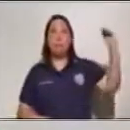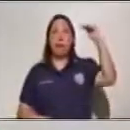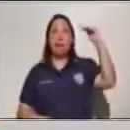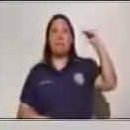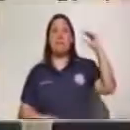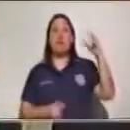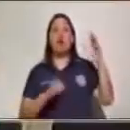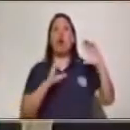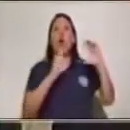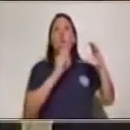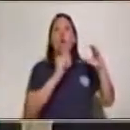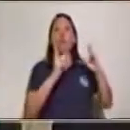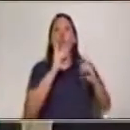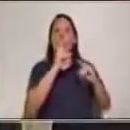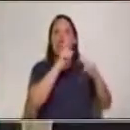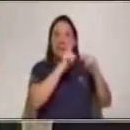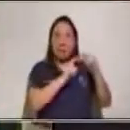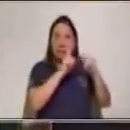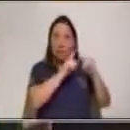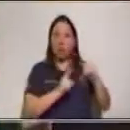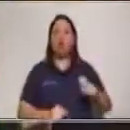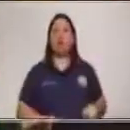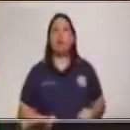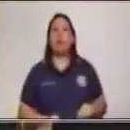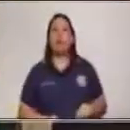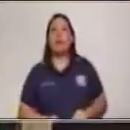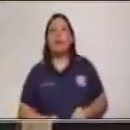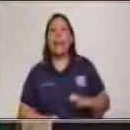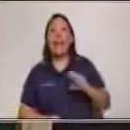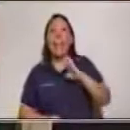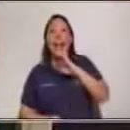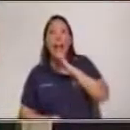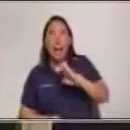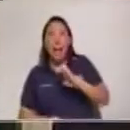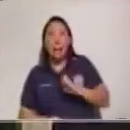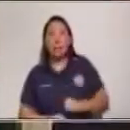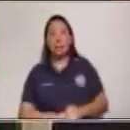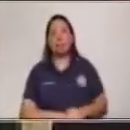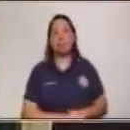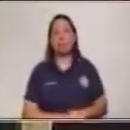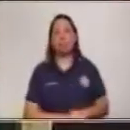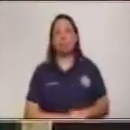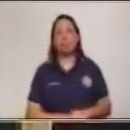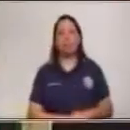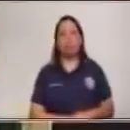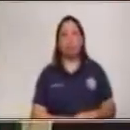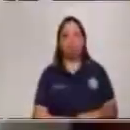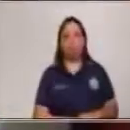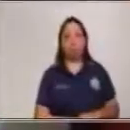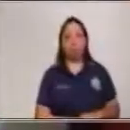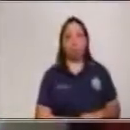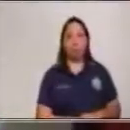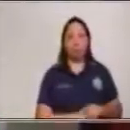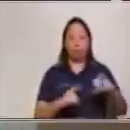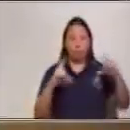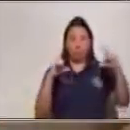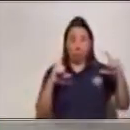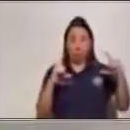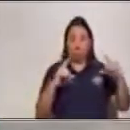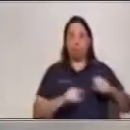por máximo común divisor, podemos dibujar un pequeño